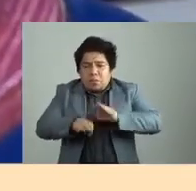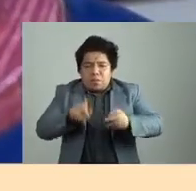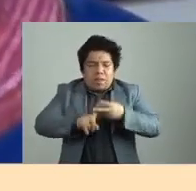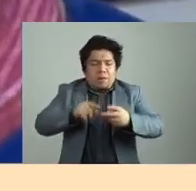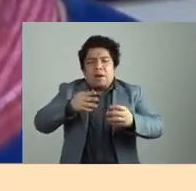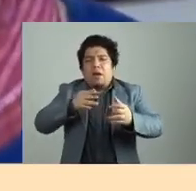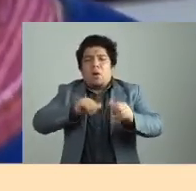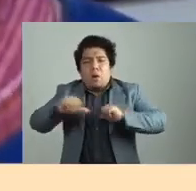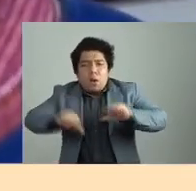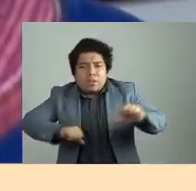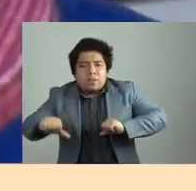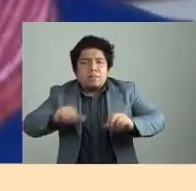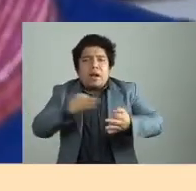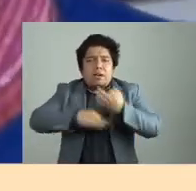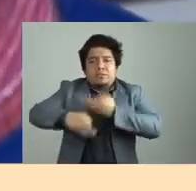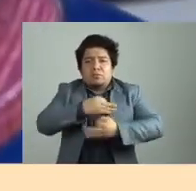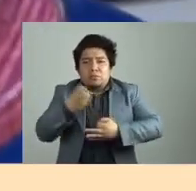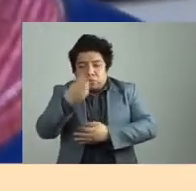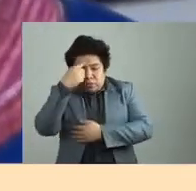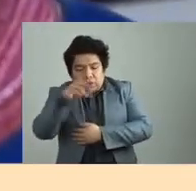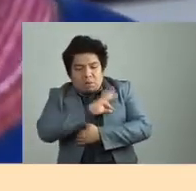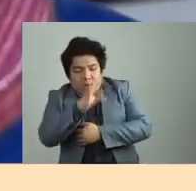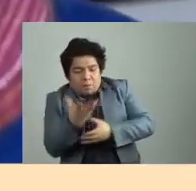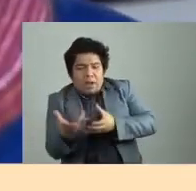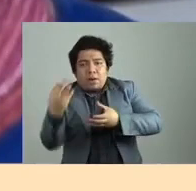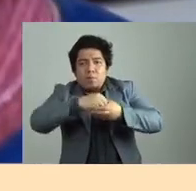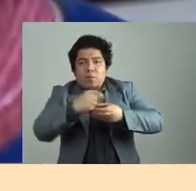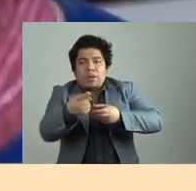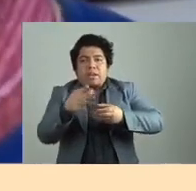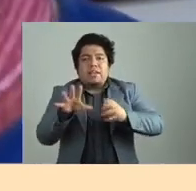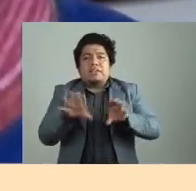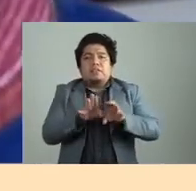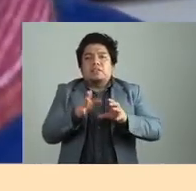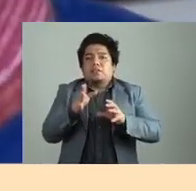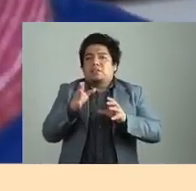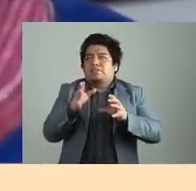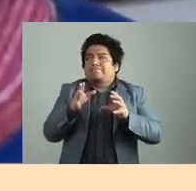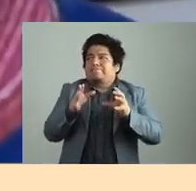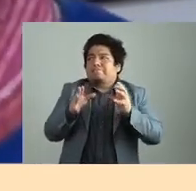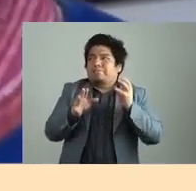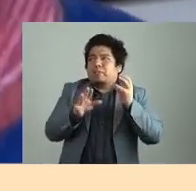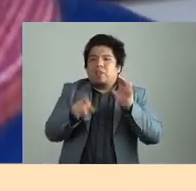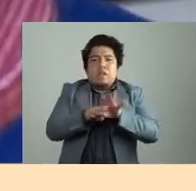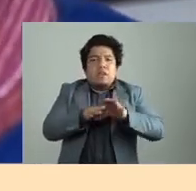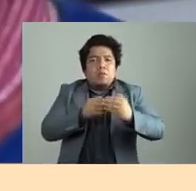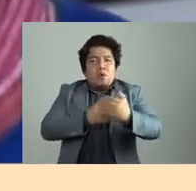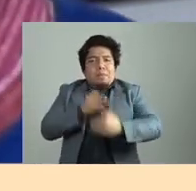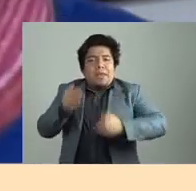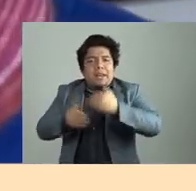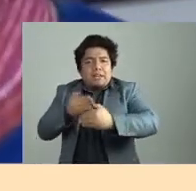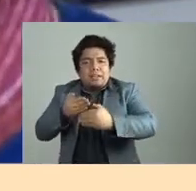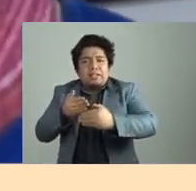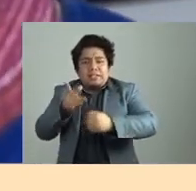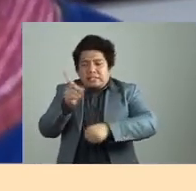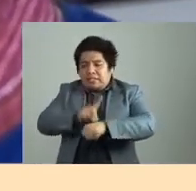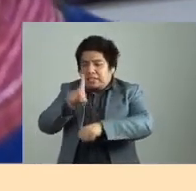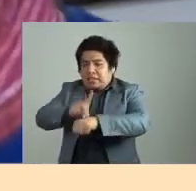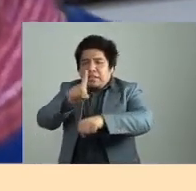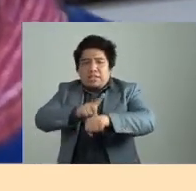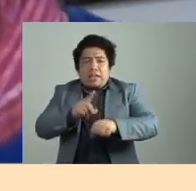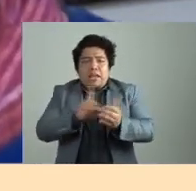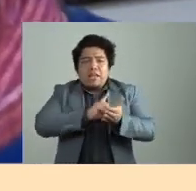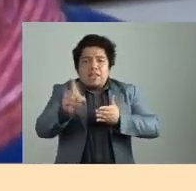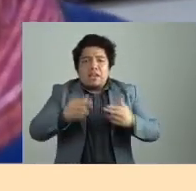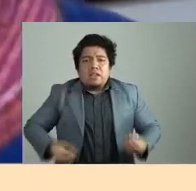desde la de producción que constituyen la reproducción diaria cotidiana de la vida